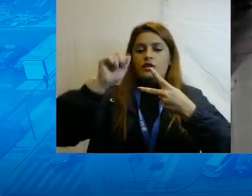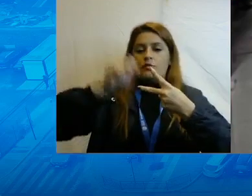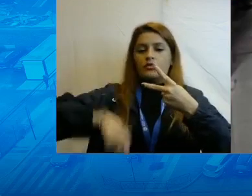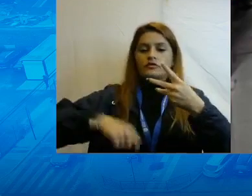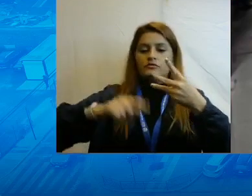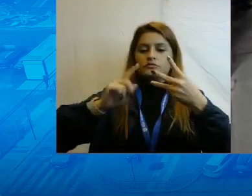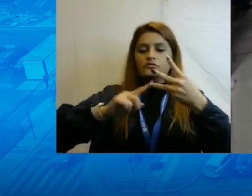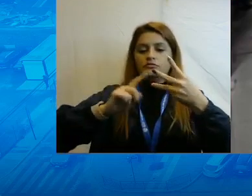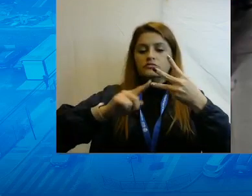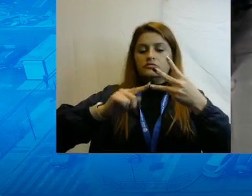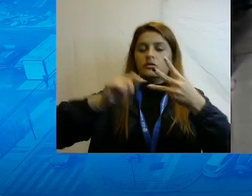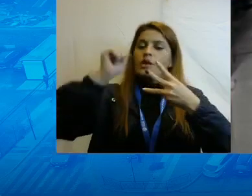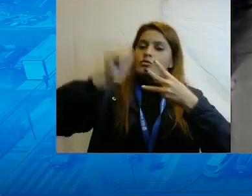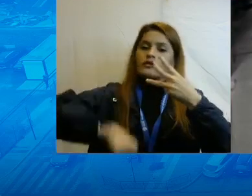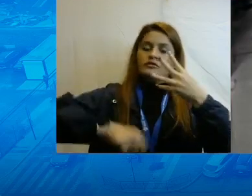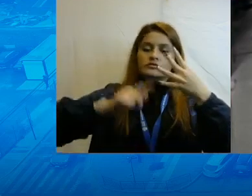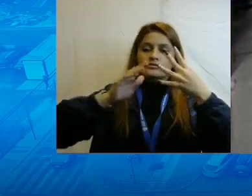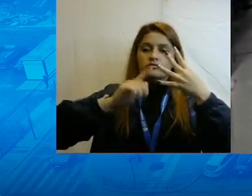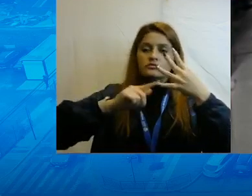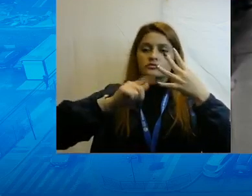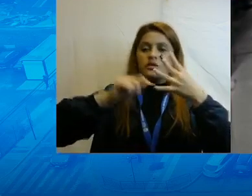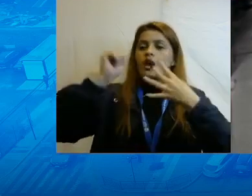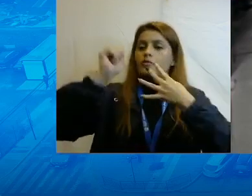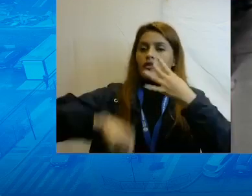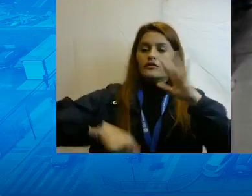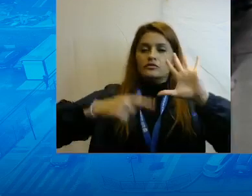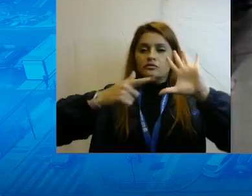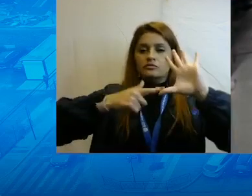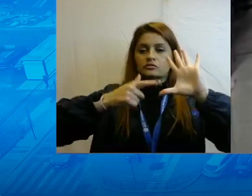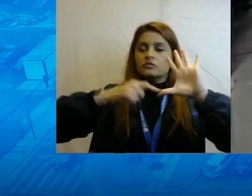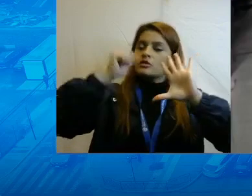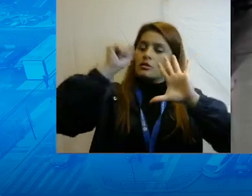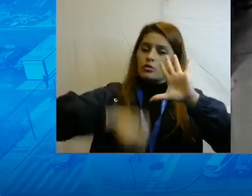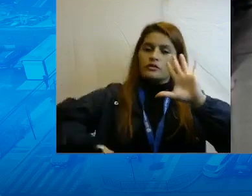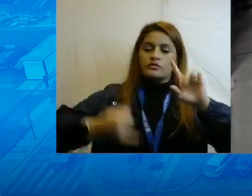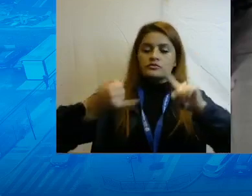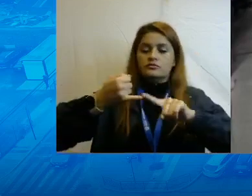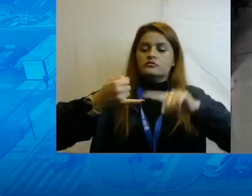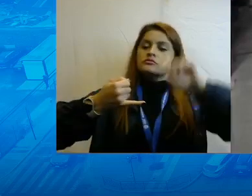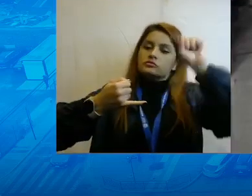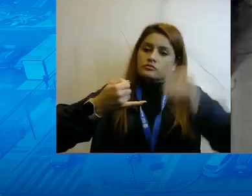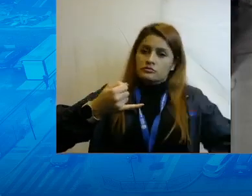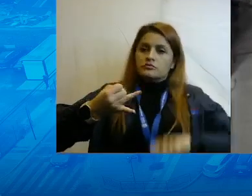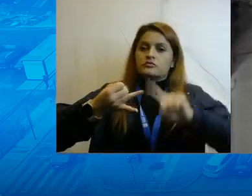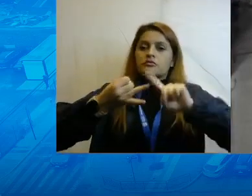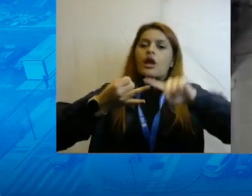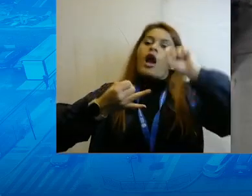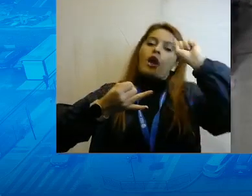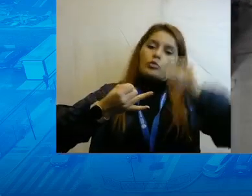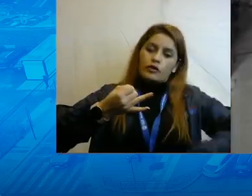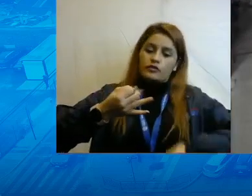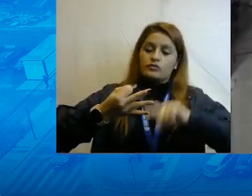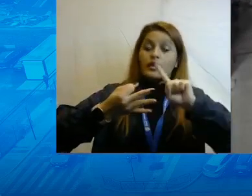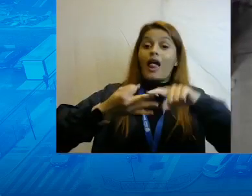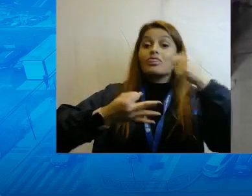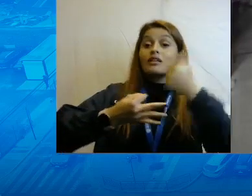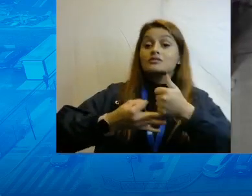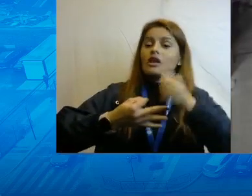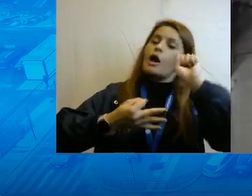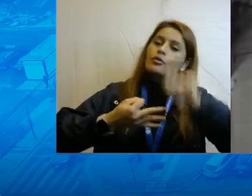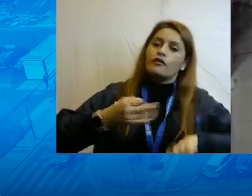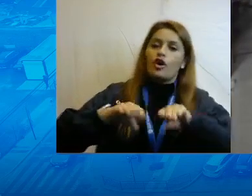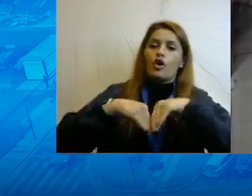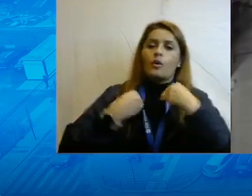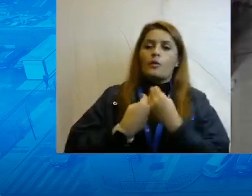Apruebo. Alarcón. Apruebo. Enríquez. Apruebo. Cavión. Apruebo. Pérez. Apruebo. Rojas. Apruebo. Alcaldesa.